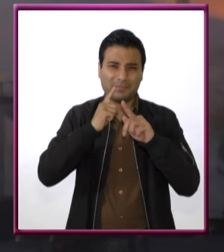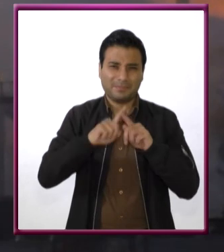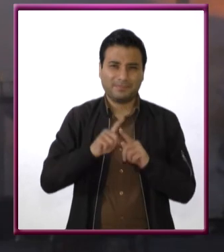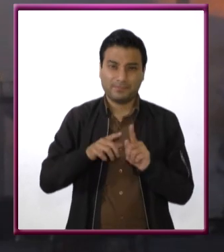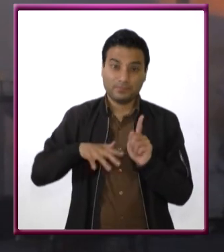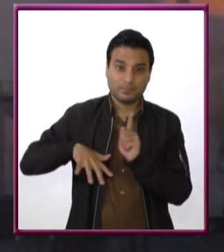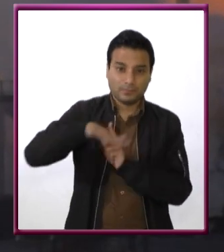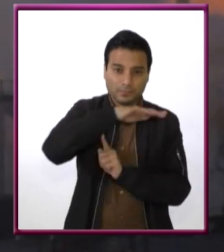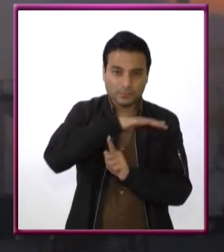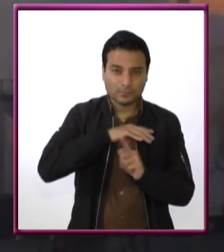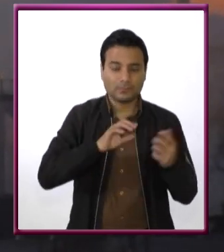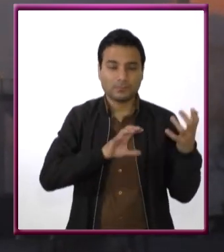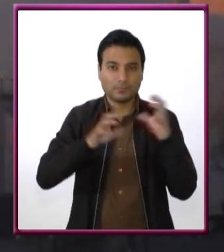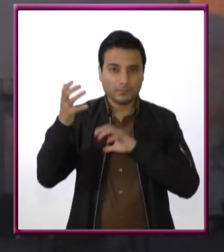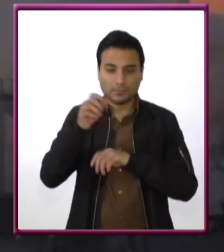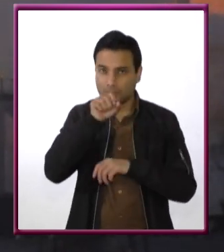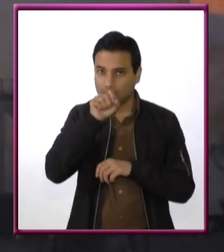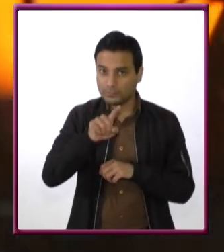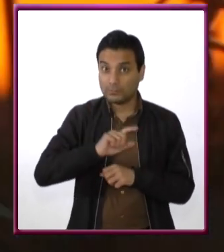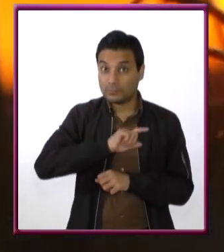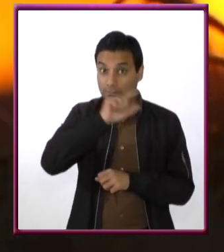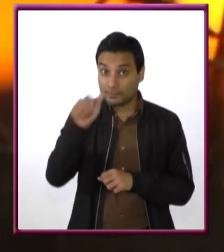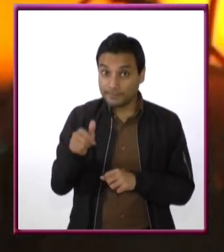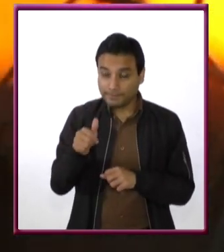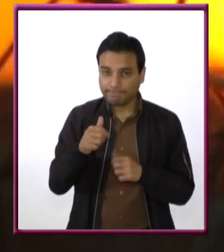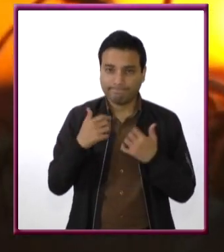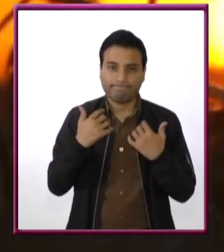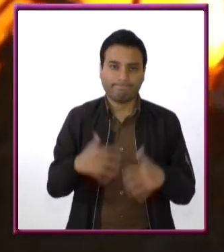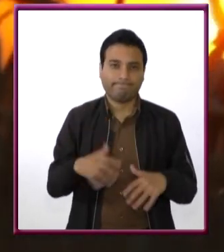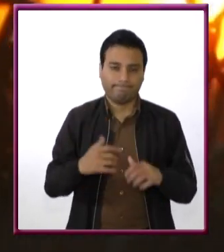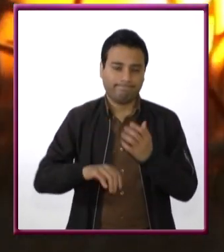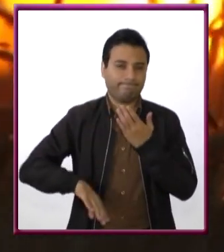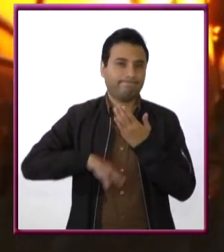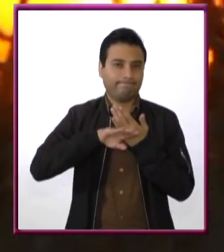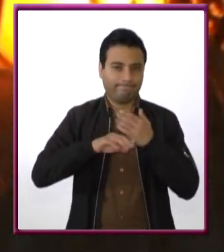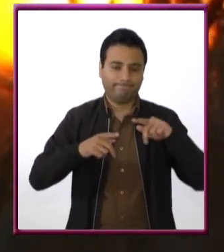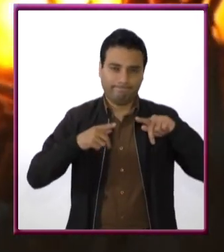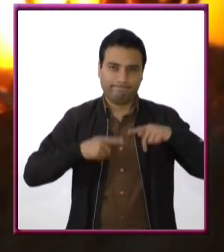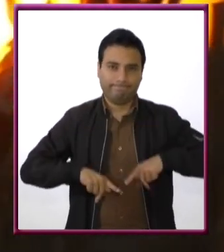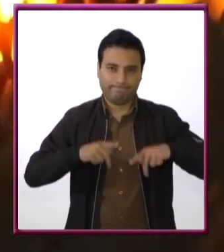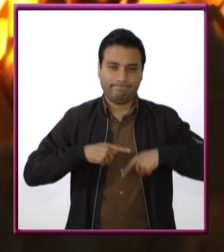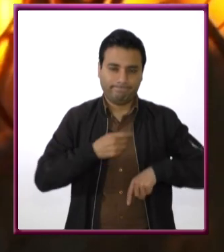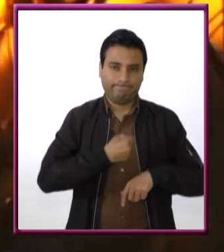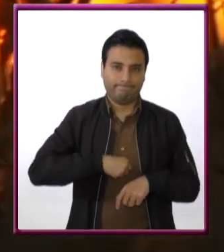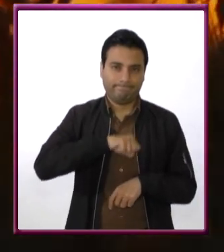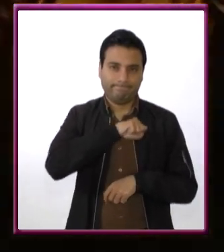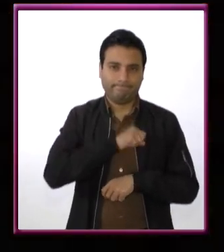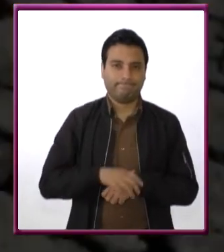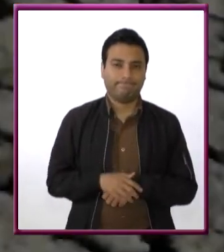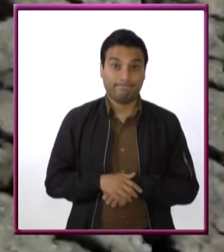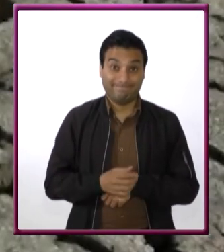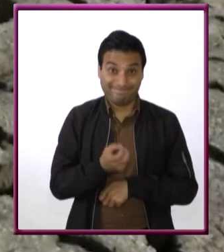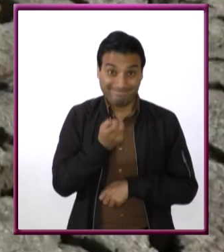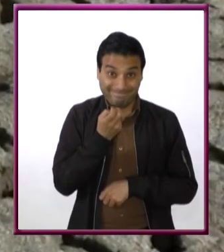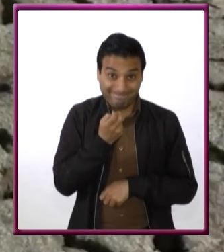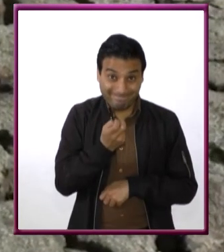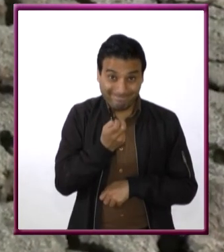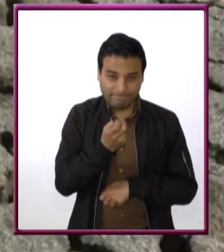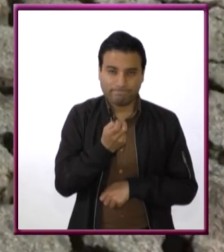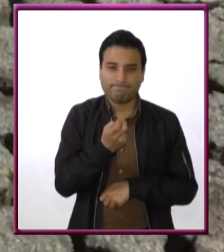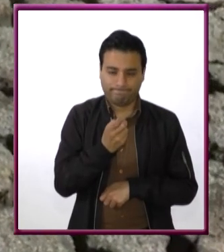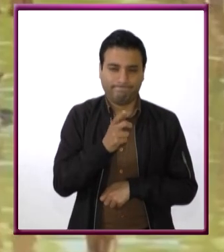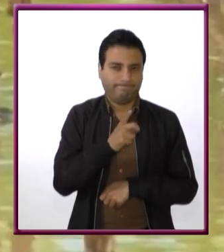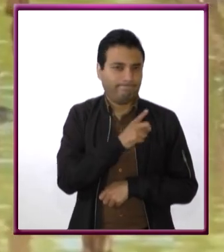ecosistemas como el boomerang de regreso que es sobre nuestra propia salud. Entonces, sí es una situación de